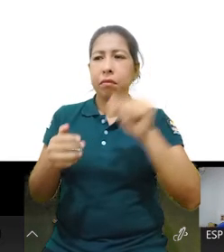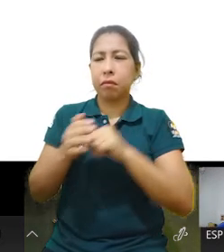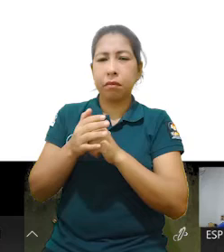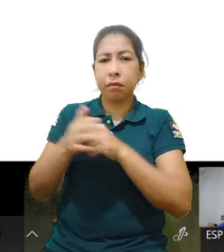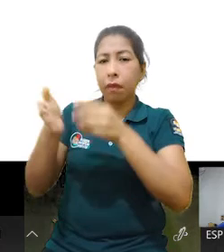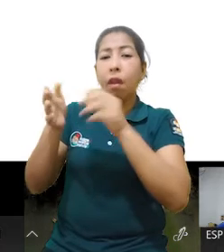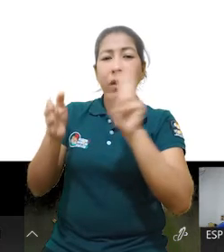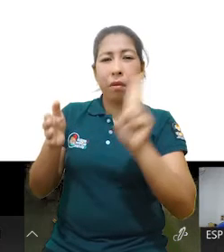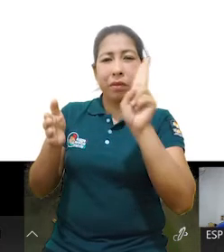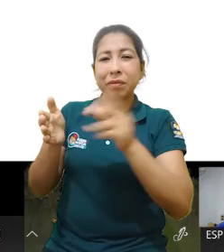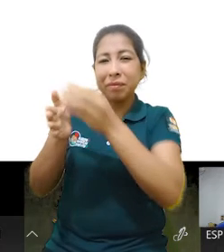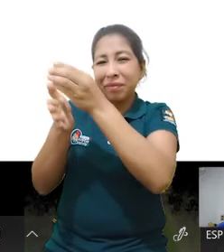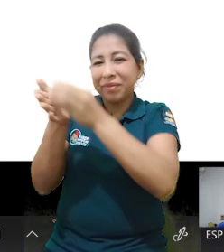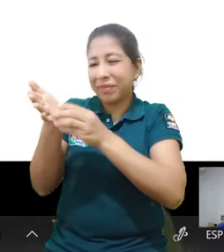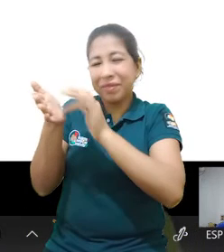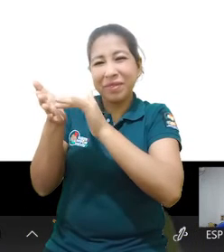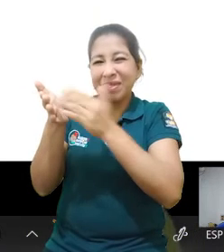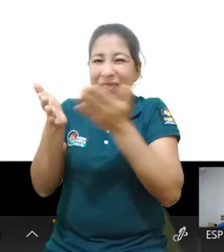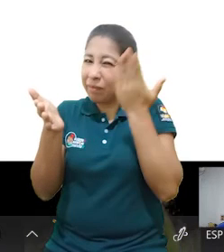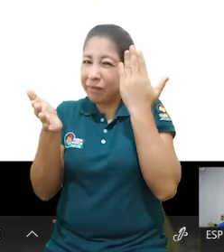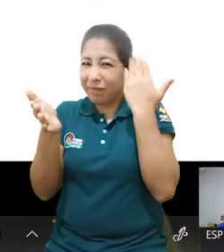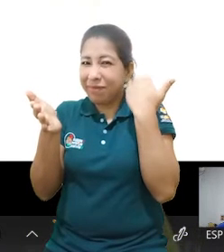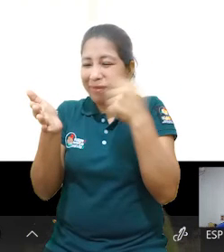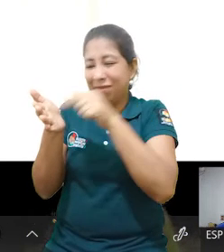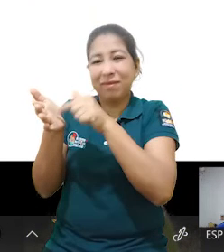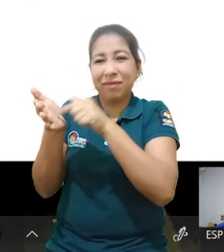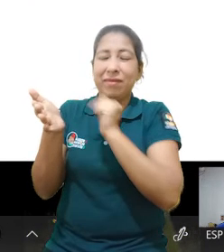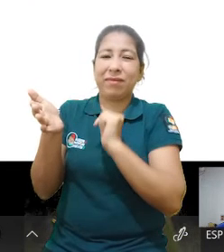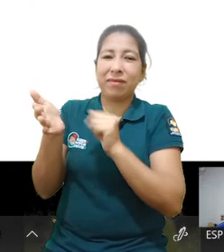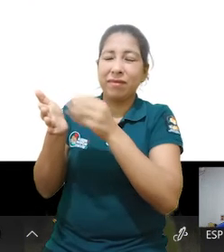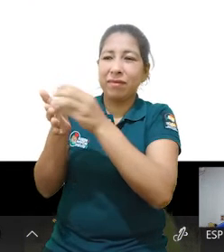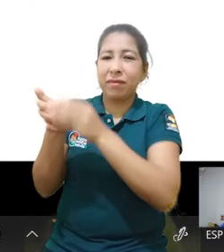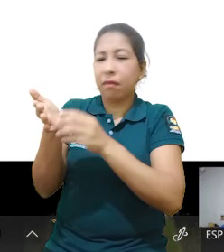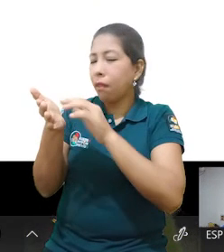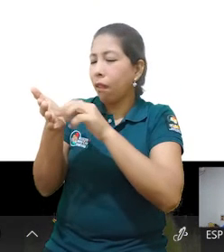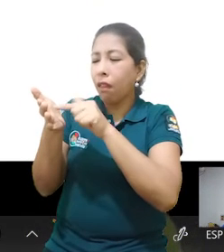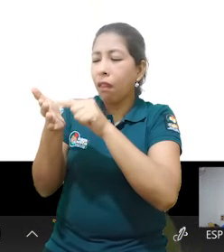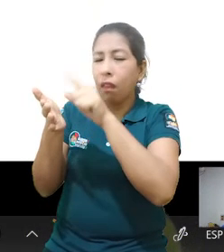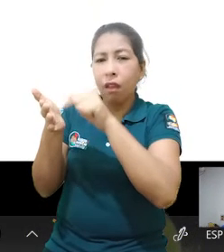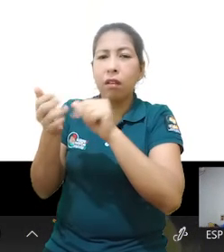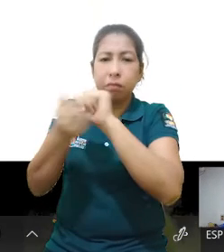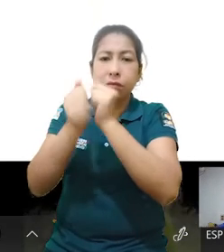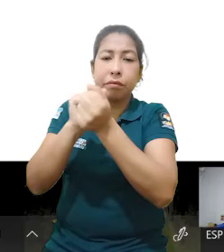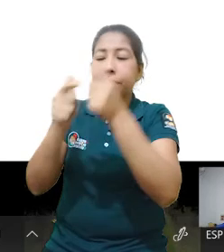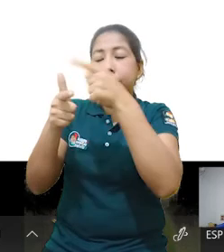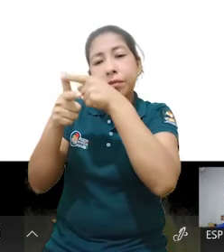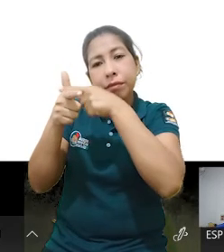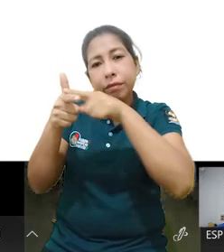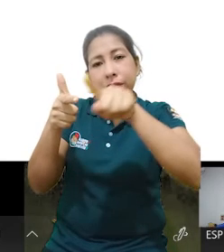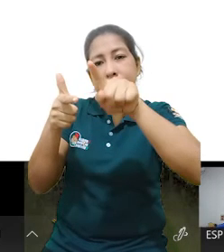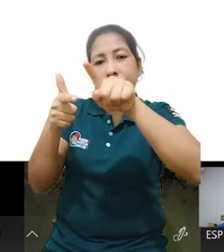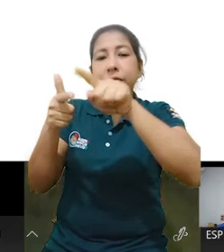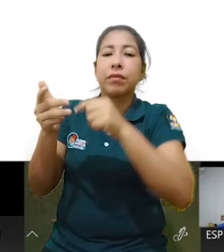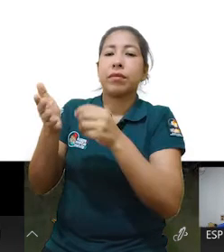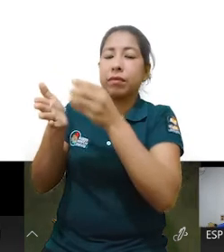nuestra calculadora más antigüita. A ver, vamos a ver, logaritmo en base 3 de 81, tenemos que hacer un cambio de base,